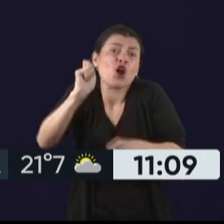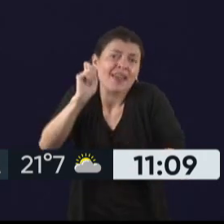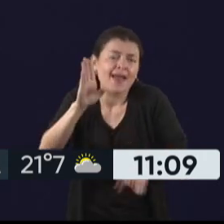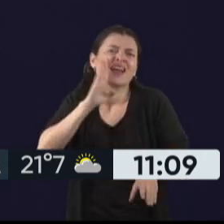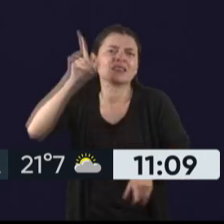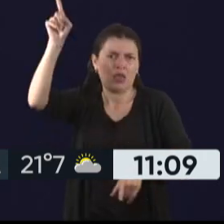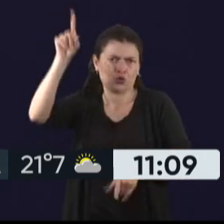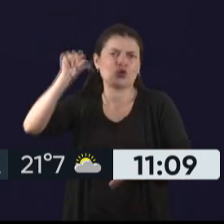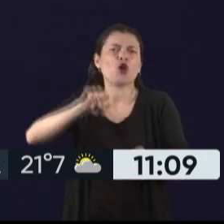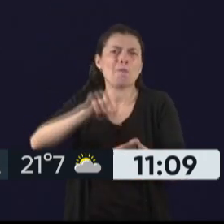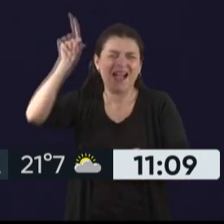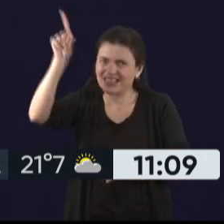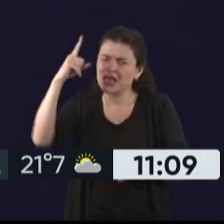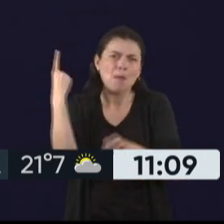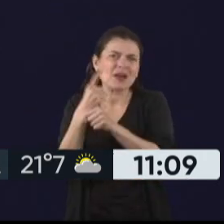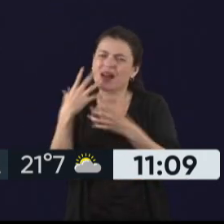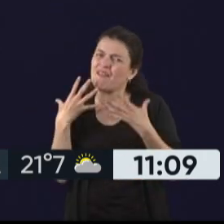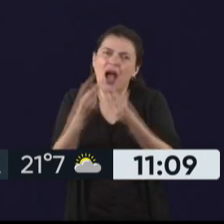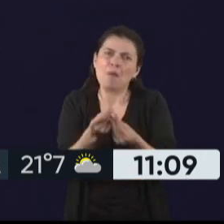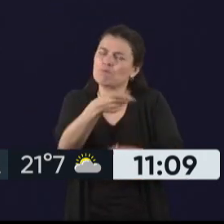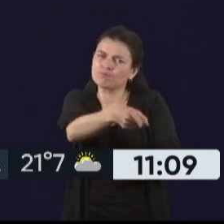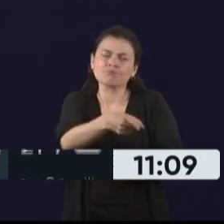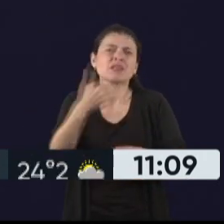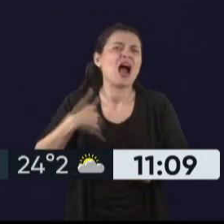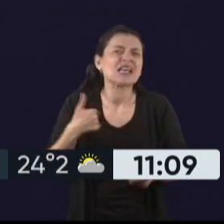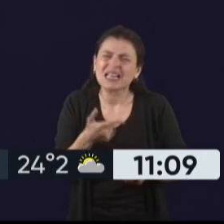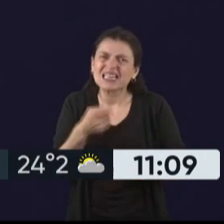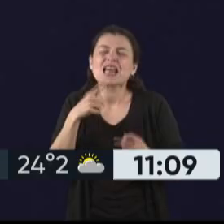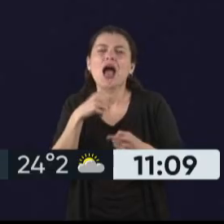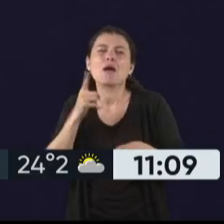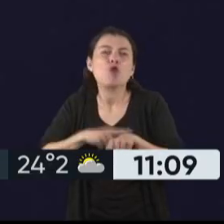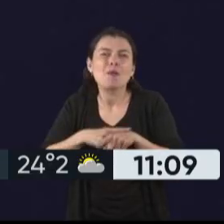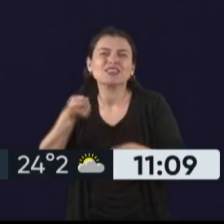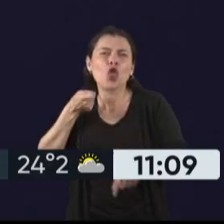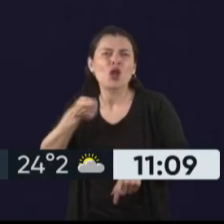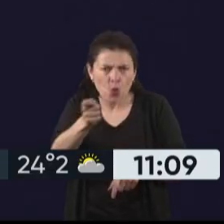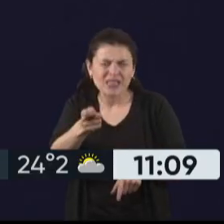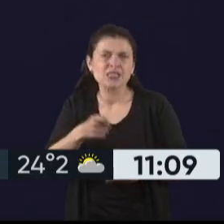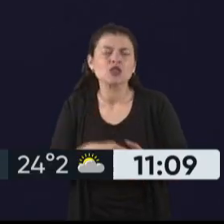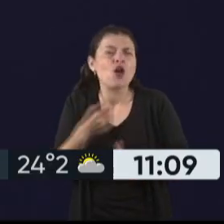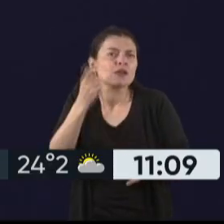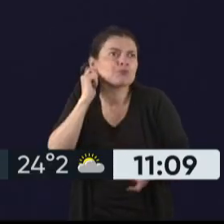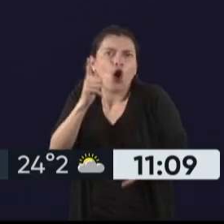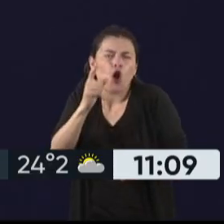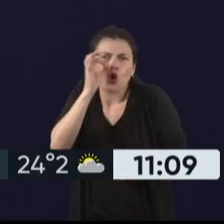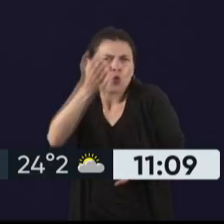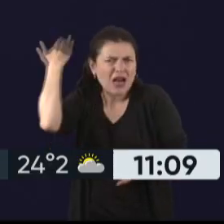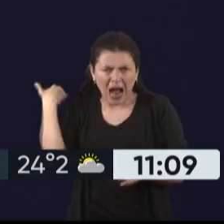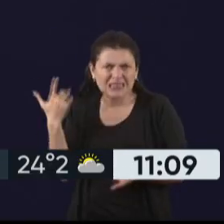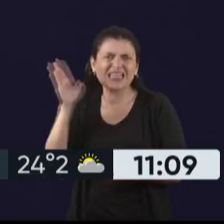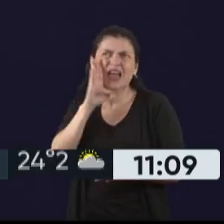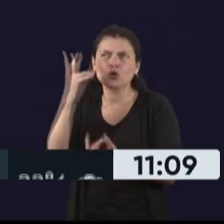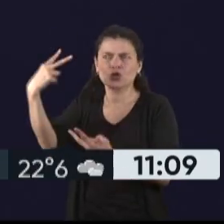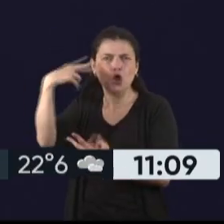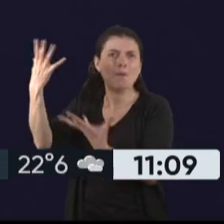vez acompaña a la defensa argentina en este litigio. Este hecho constituye un logro trascendental y evidencia el